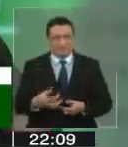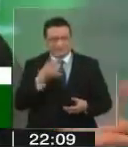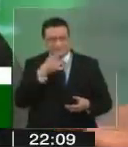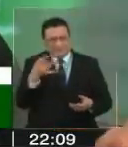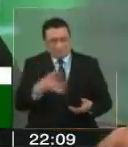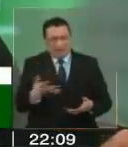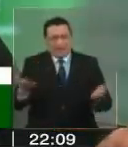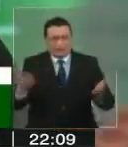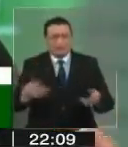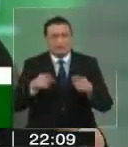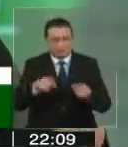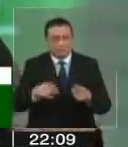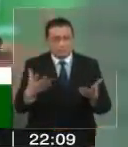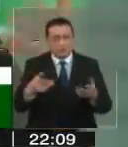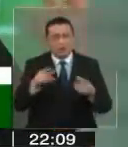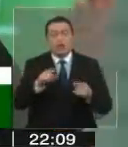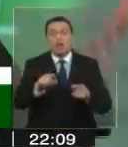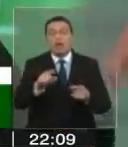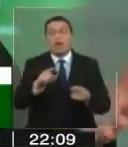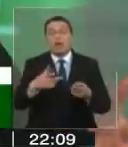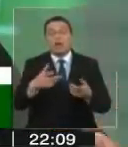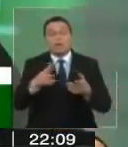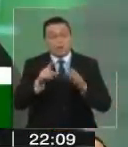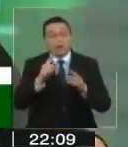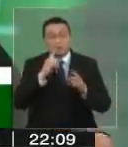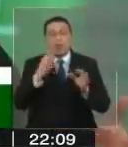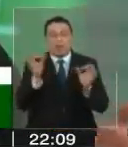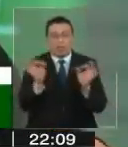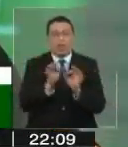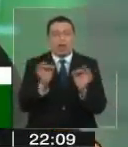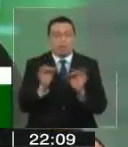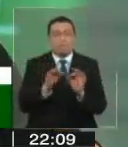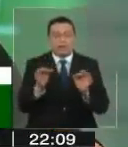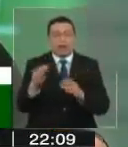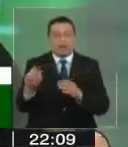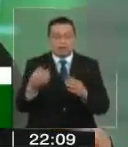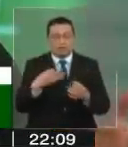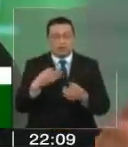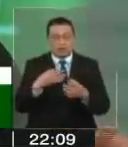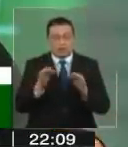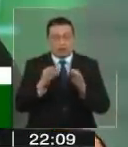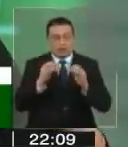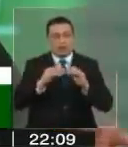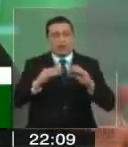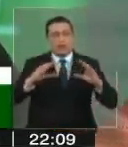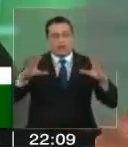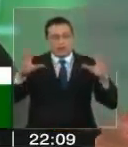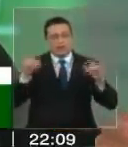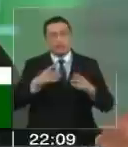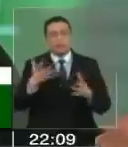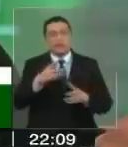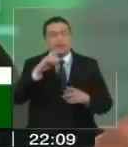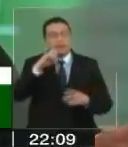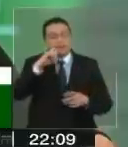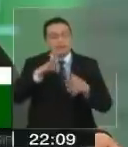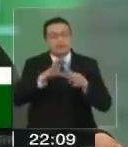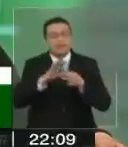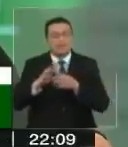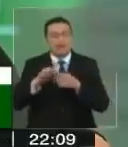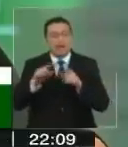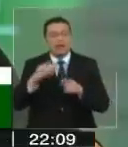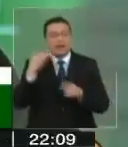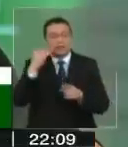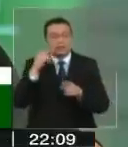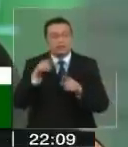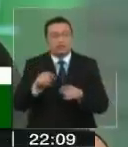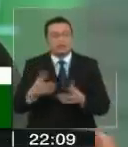Claro, y bueno, de ahí partió, me explicó ella muy bien cómo ella es, ¿no? Me explicó qué es lo que significaba tener estos